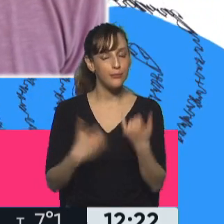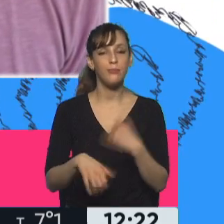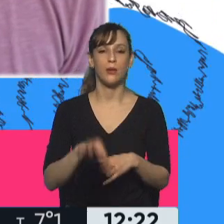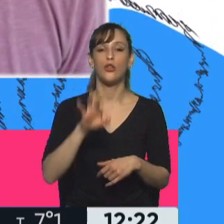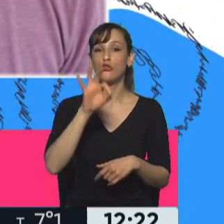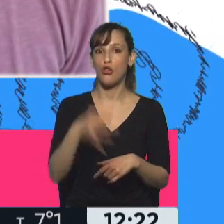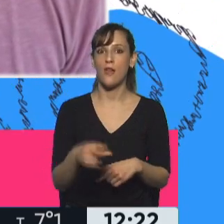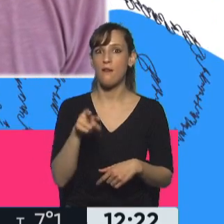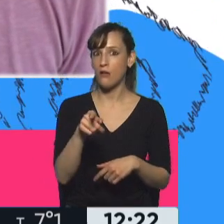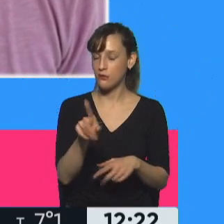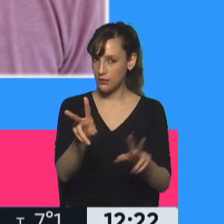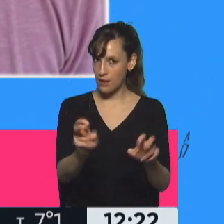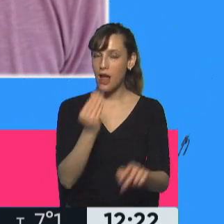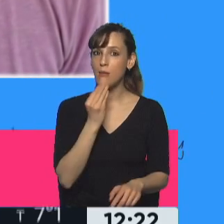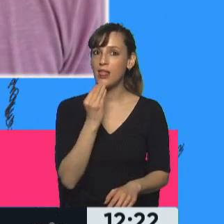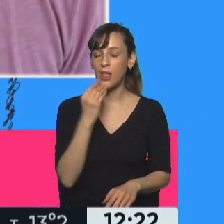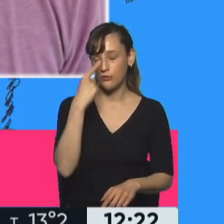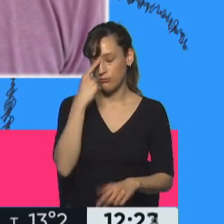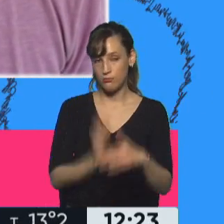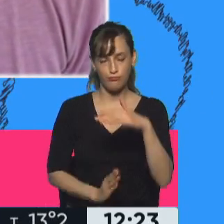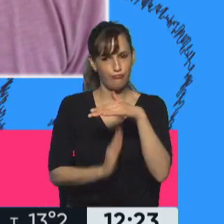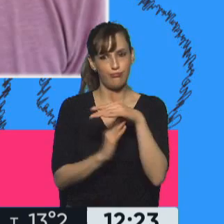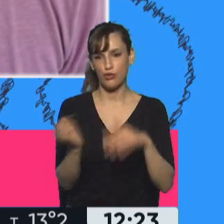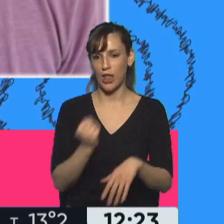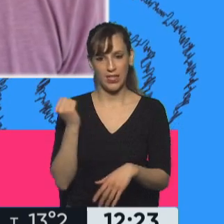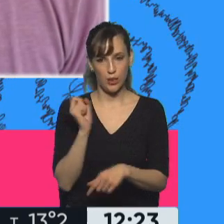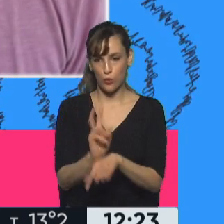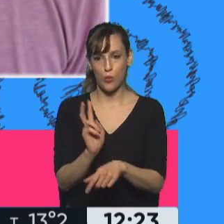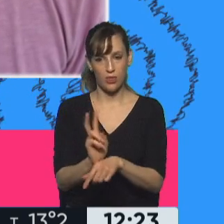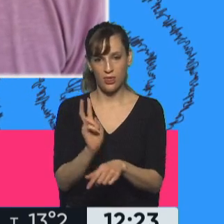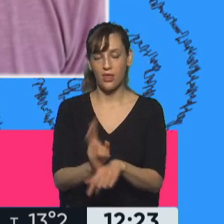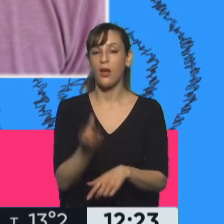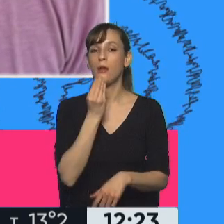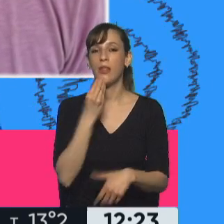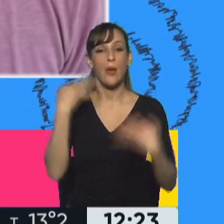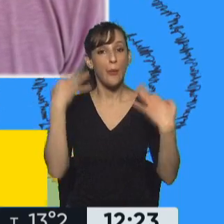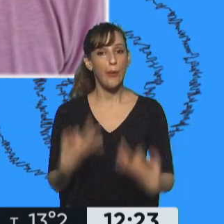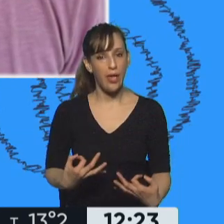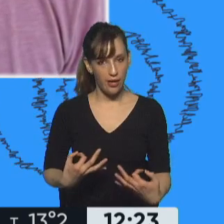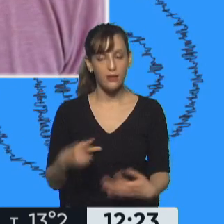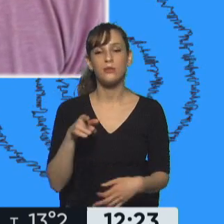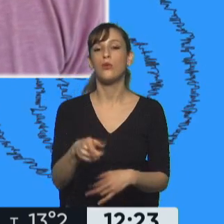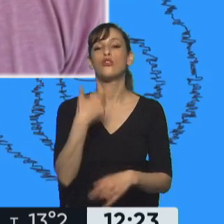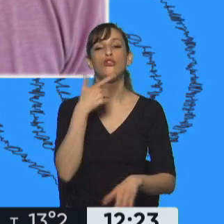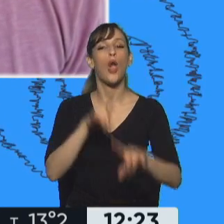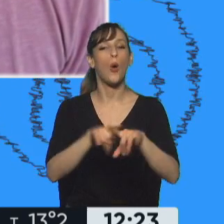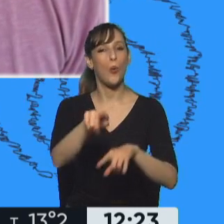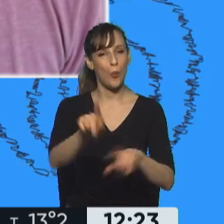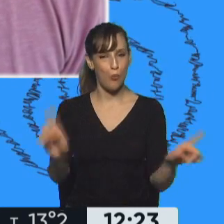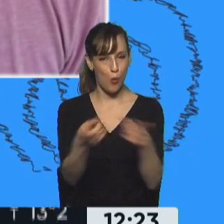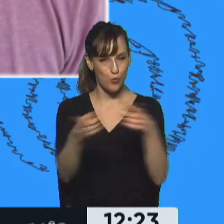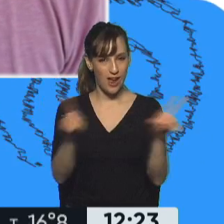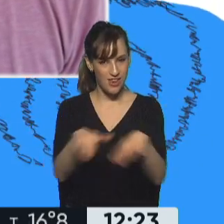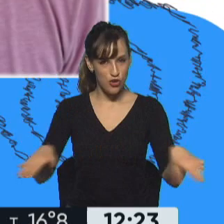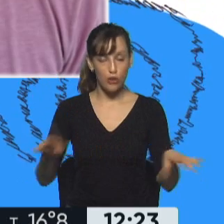mucha importancia a la alimentación desde antes de mi caída, a la alimentación saludable, porque en tu show siempre hubo canciones que ayudan a que